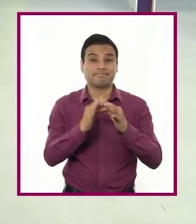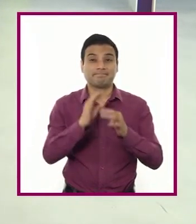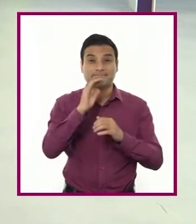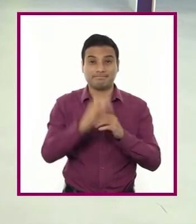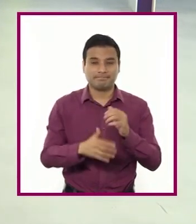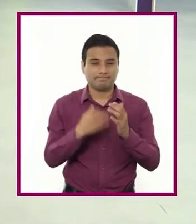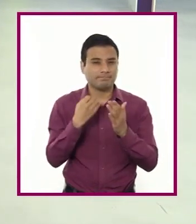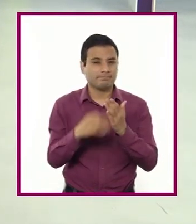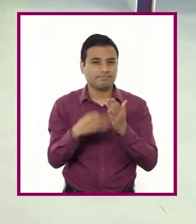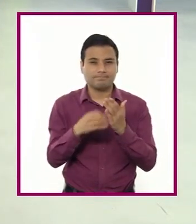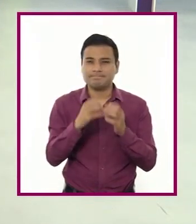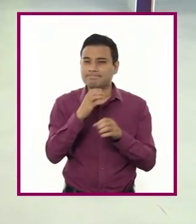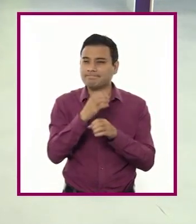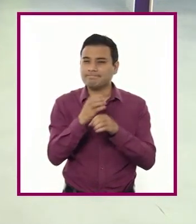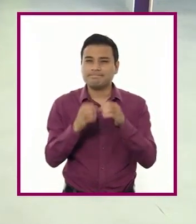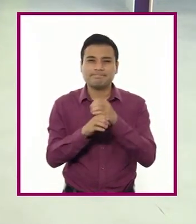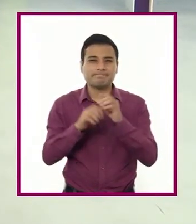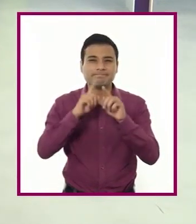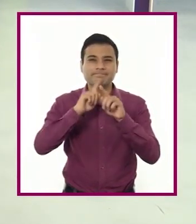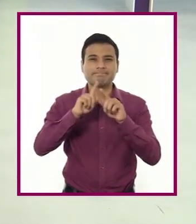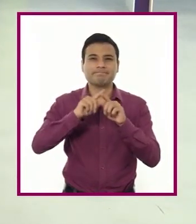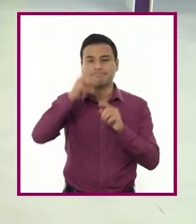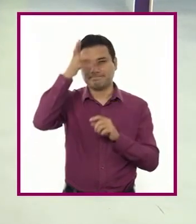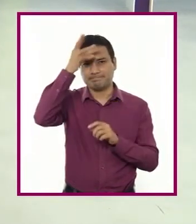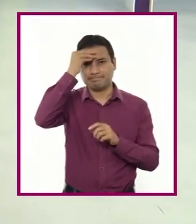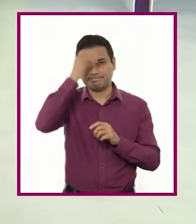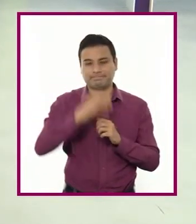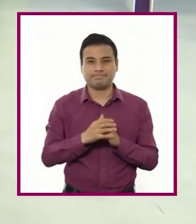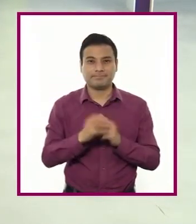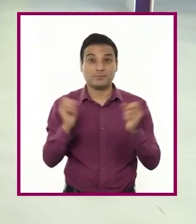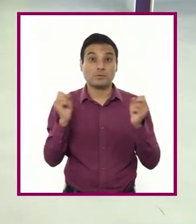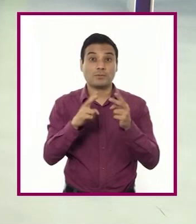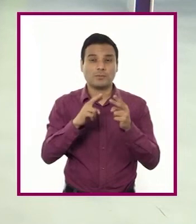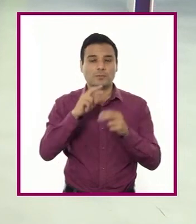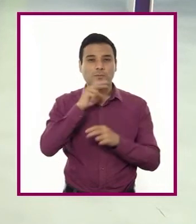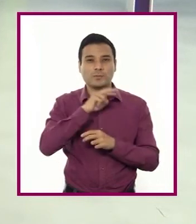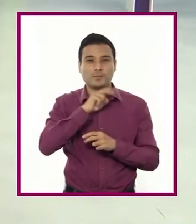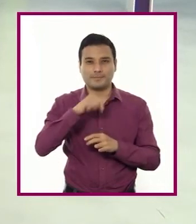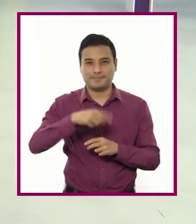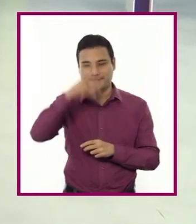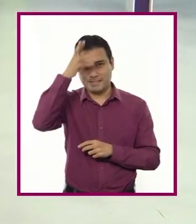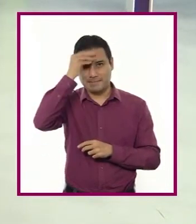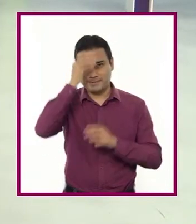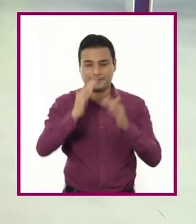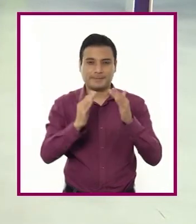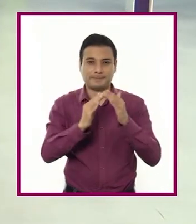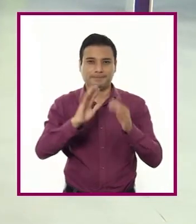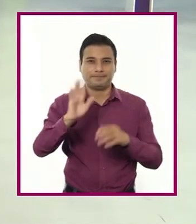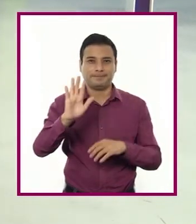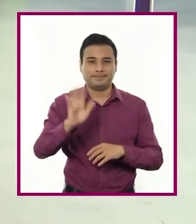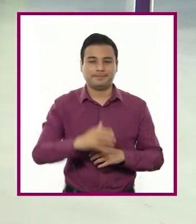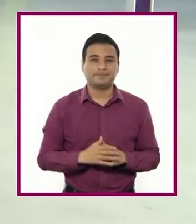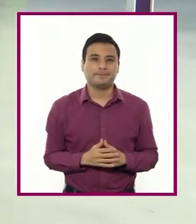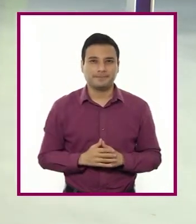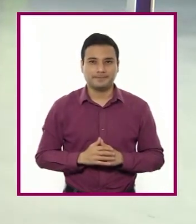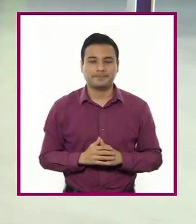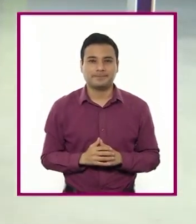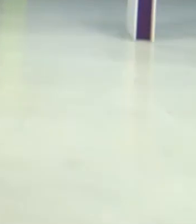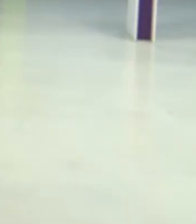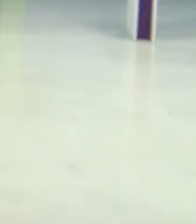Pero aún nos queda mucho por explorar y descubrir. Así que nos vemos pronto aquí en Aprende en Casa. ¡Hasta la próxima!